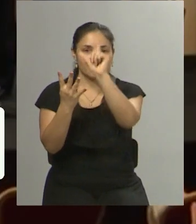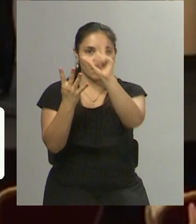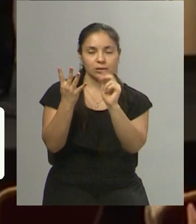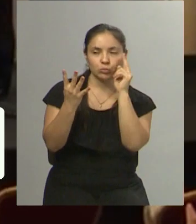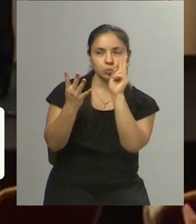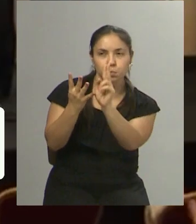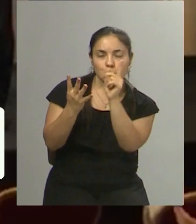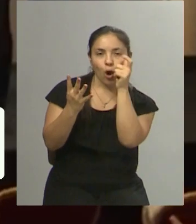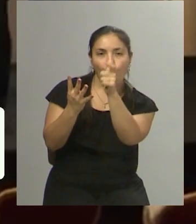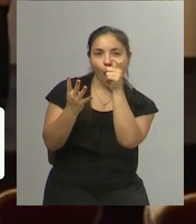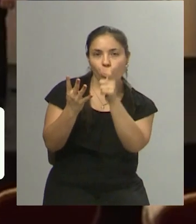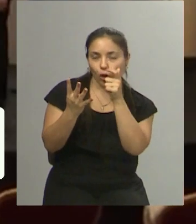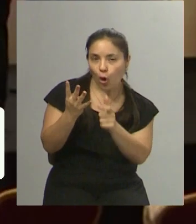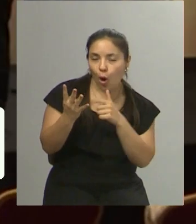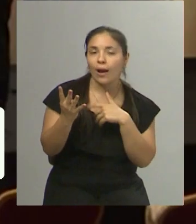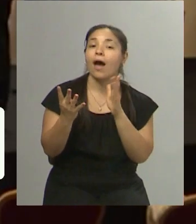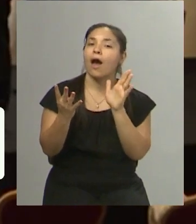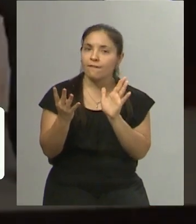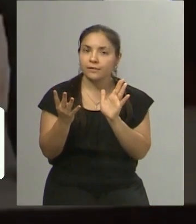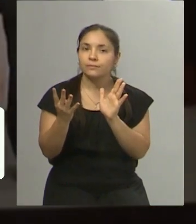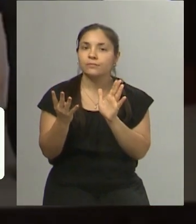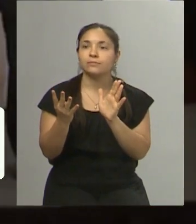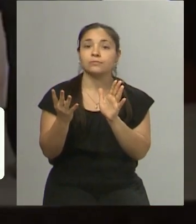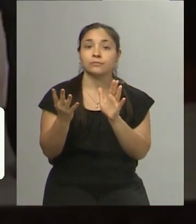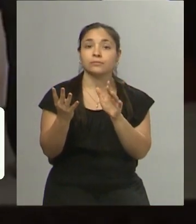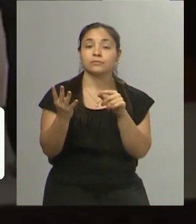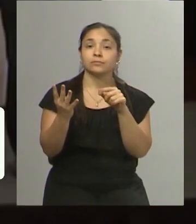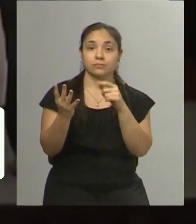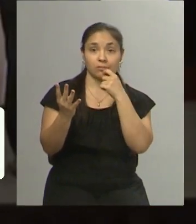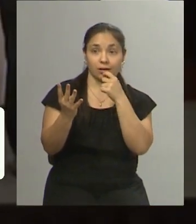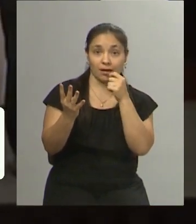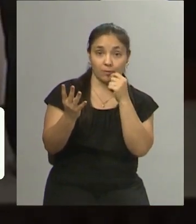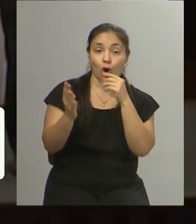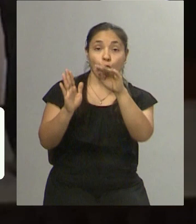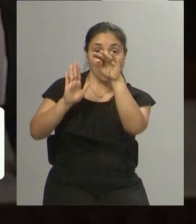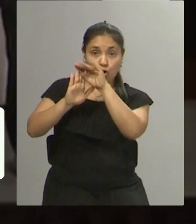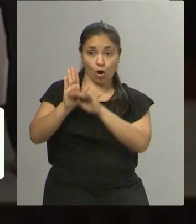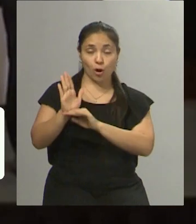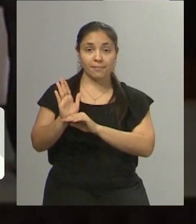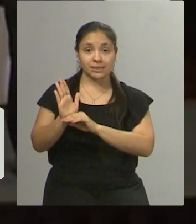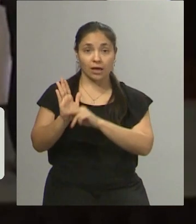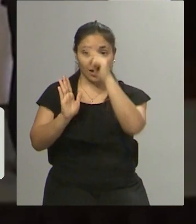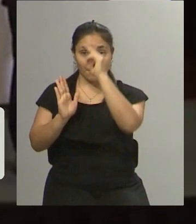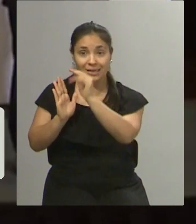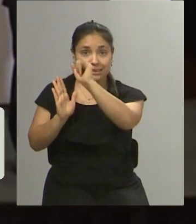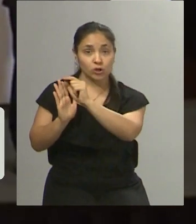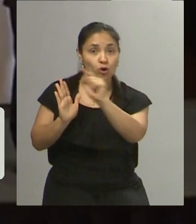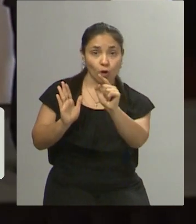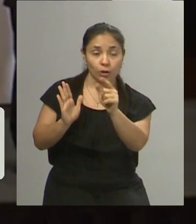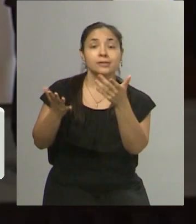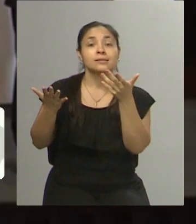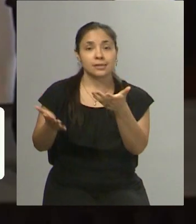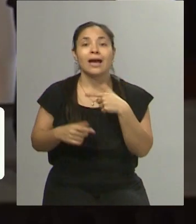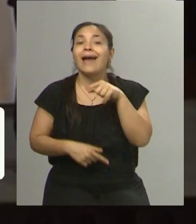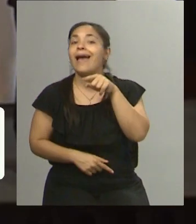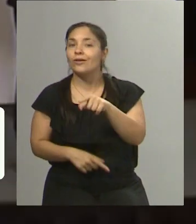más, si efectivamente están cumpliéndose las reglas o no. Porque eso es lo que